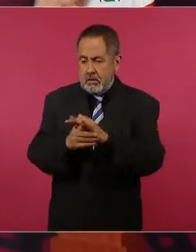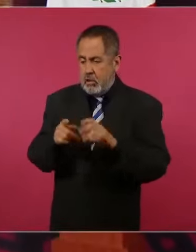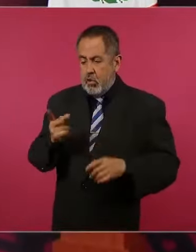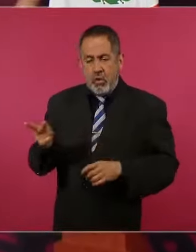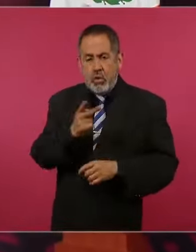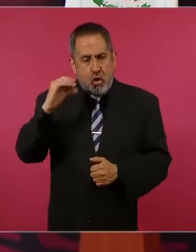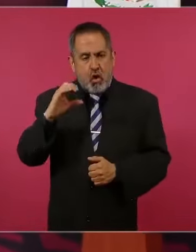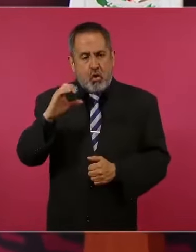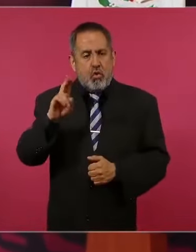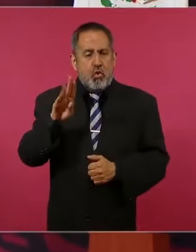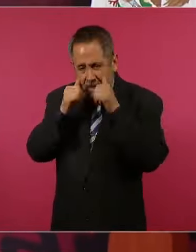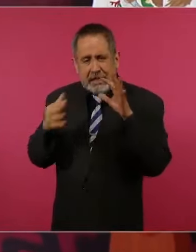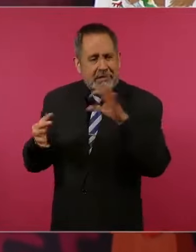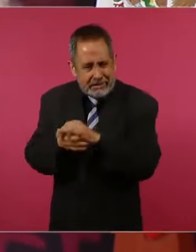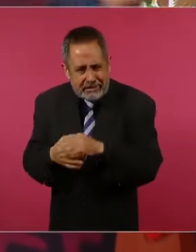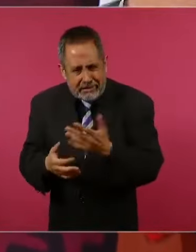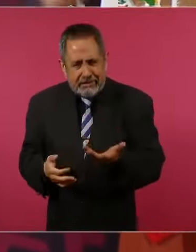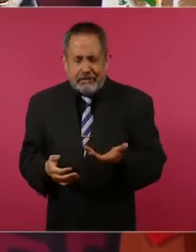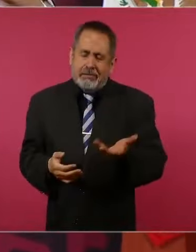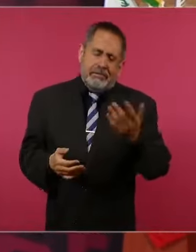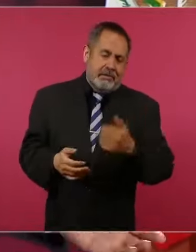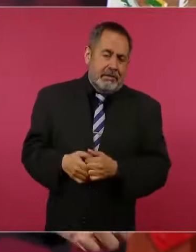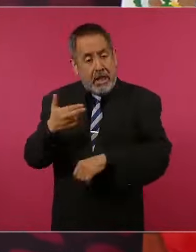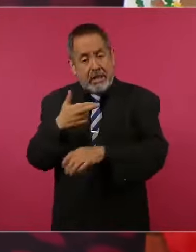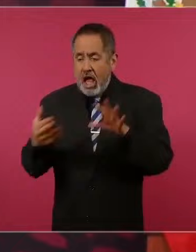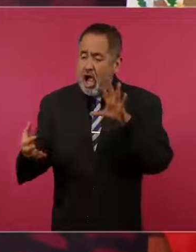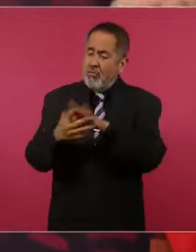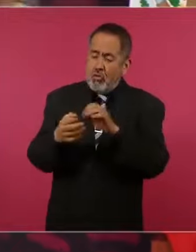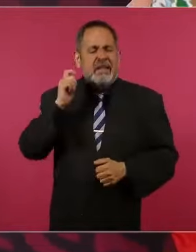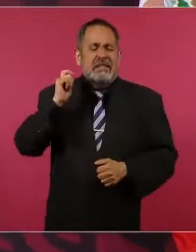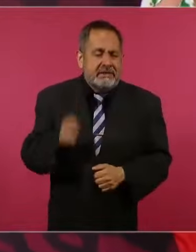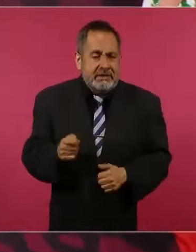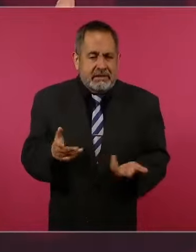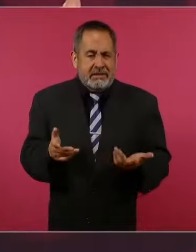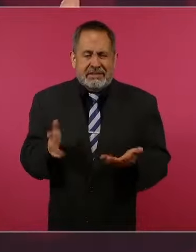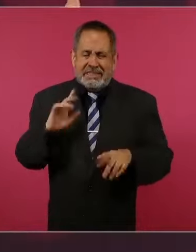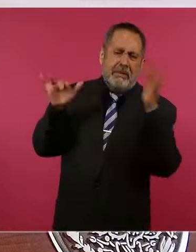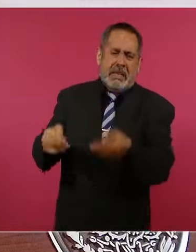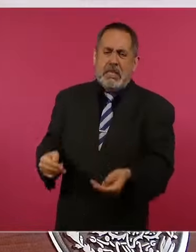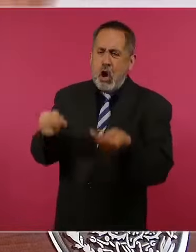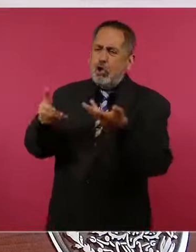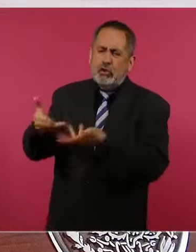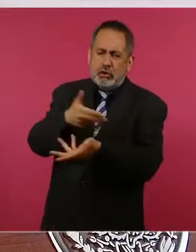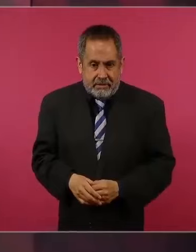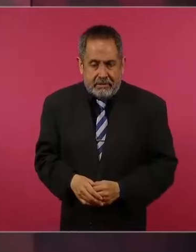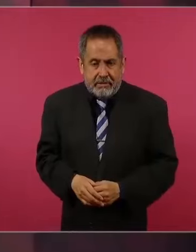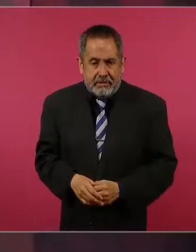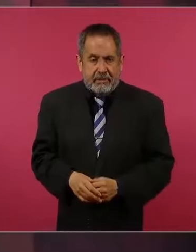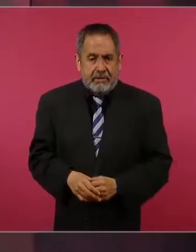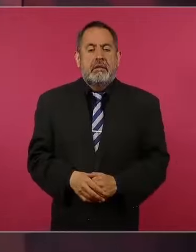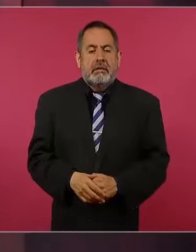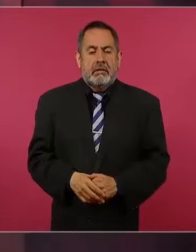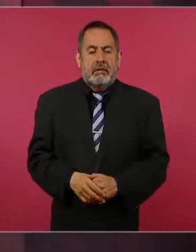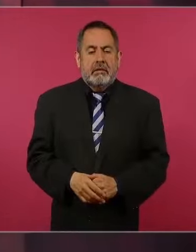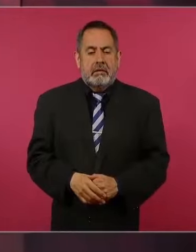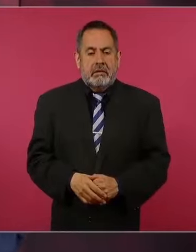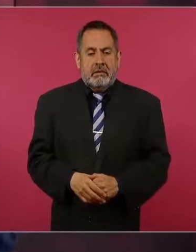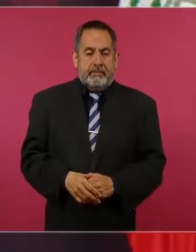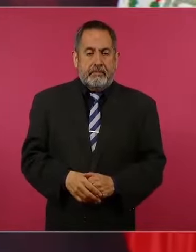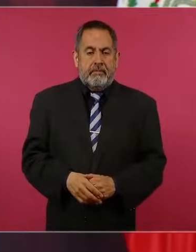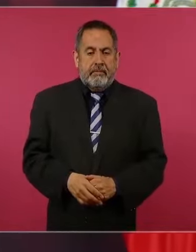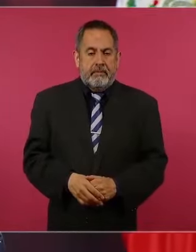arreglo con Cuba, por ejemplo. Y ese buen arreglo con Cuba significa quitar el bloqueo, ya. Entonces, pues